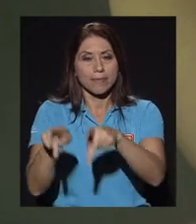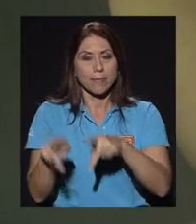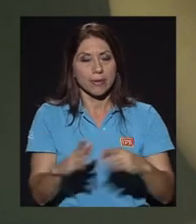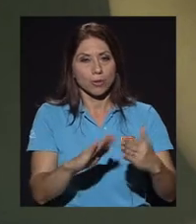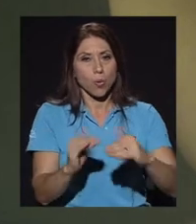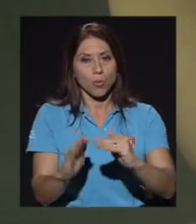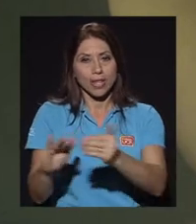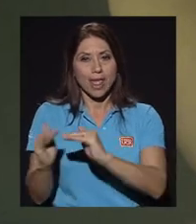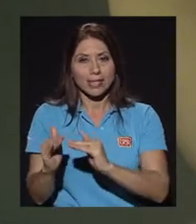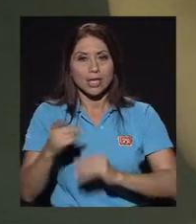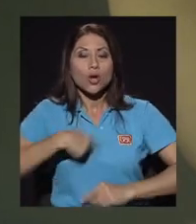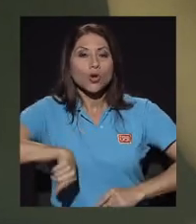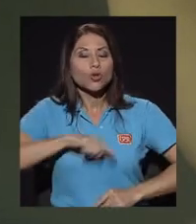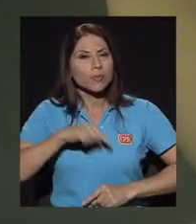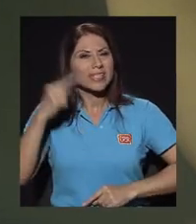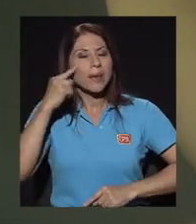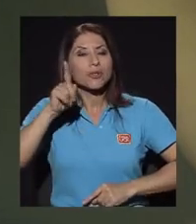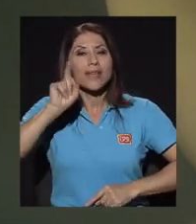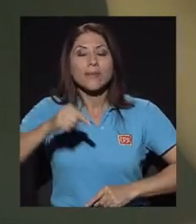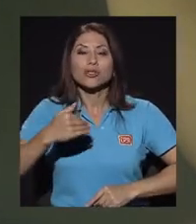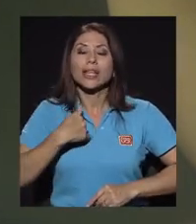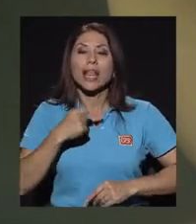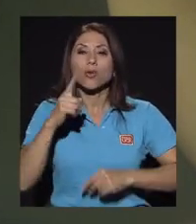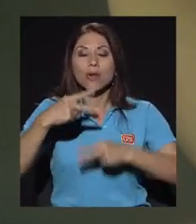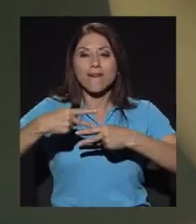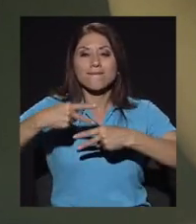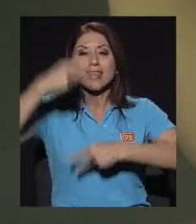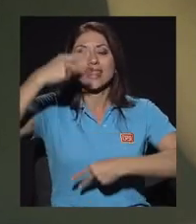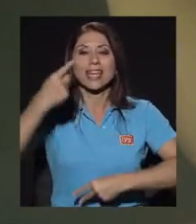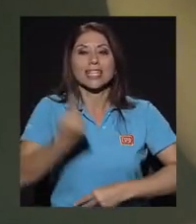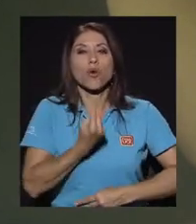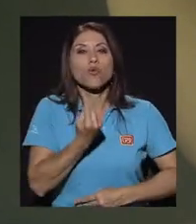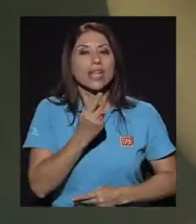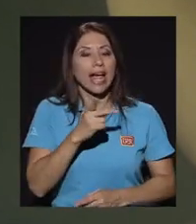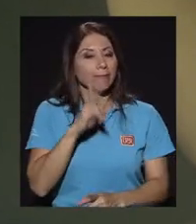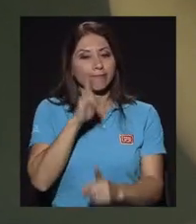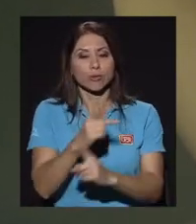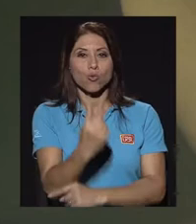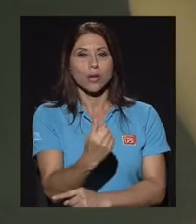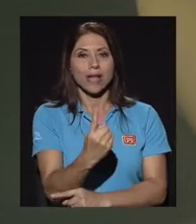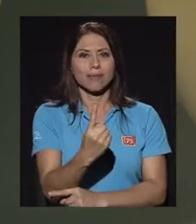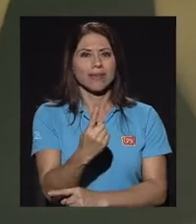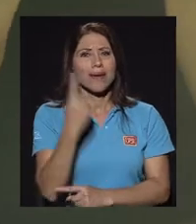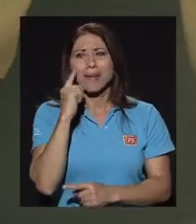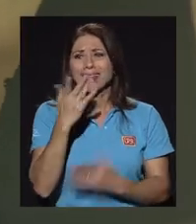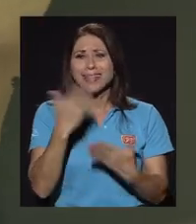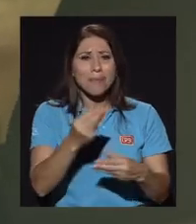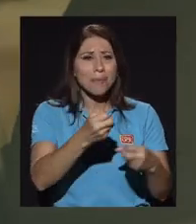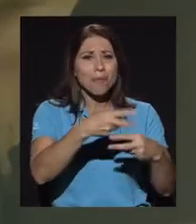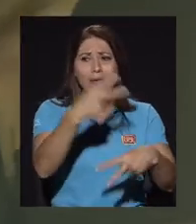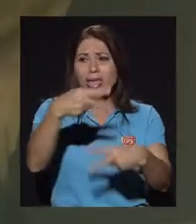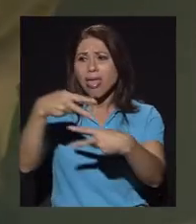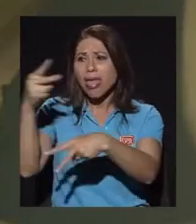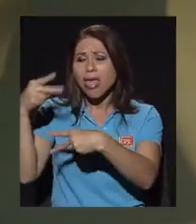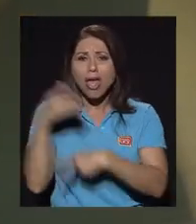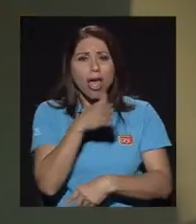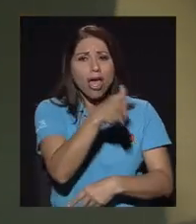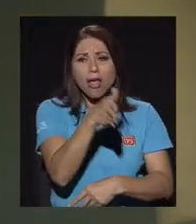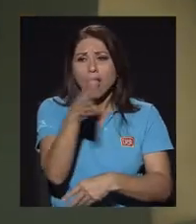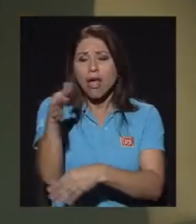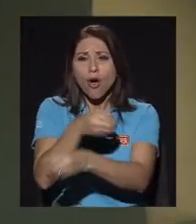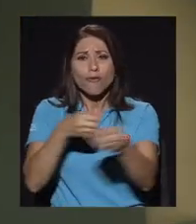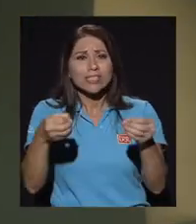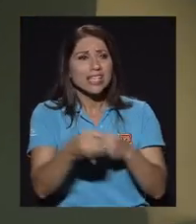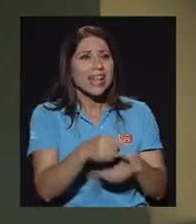Pensamos que debemos tener una ventanilla única para quitar ese montón de trámites que se hacen, que los mandan a 3-4 oficinas, hay que volver otro